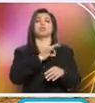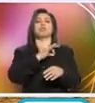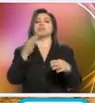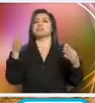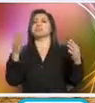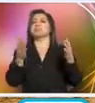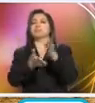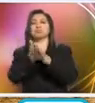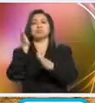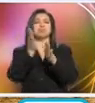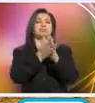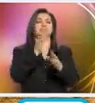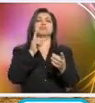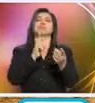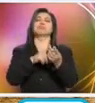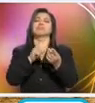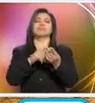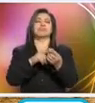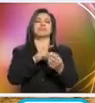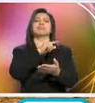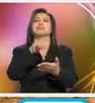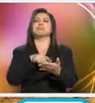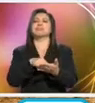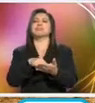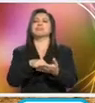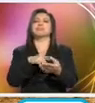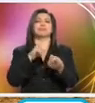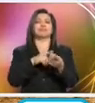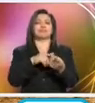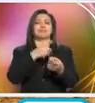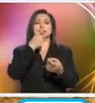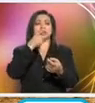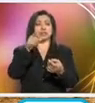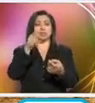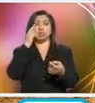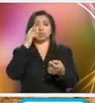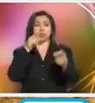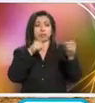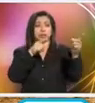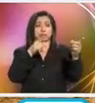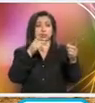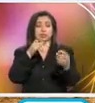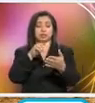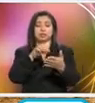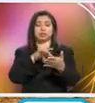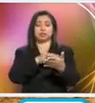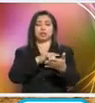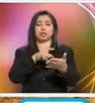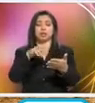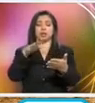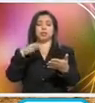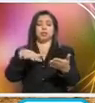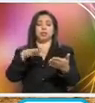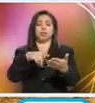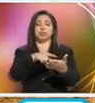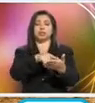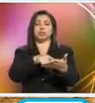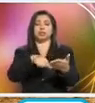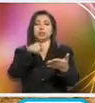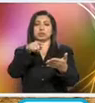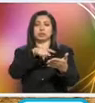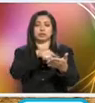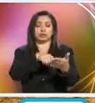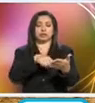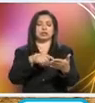tiene la oferta de museos de distintas opciones o especialidades. Entonces podemos seleccionar museos